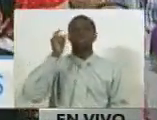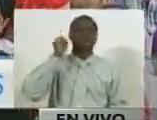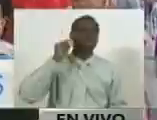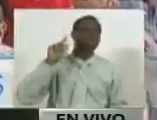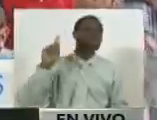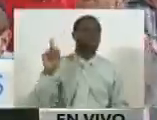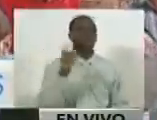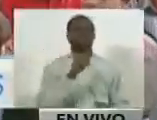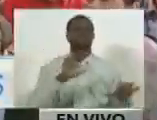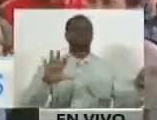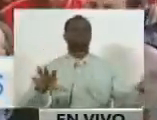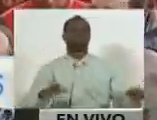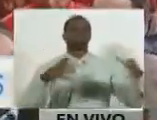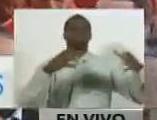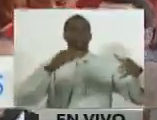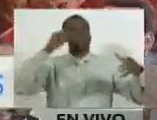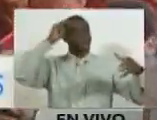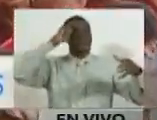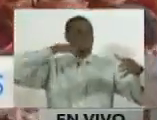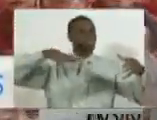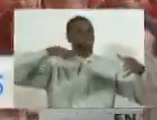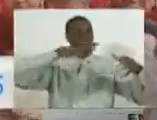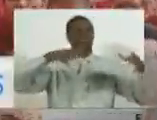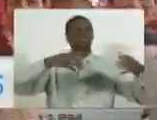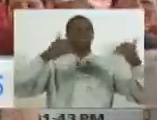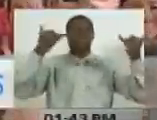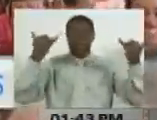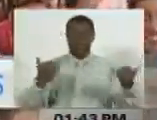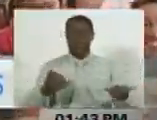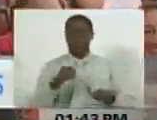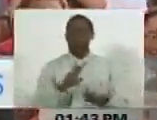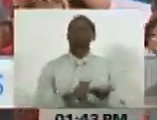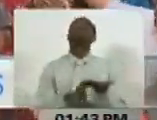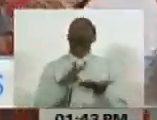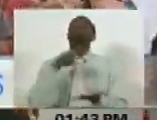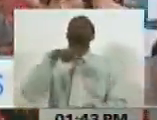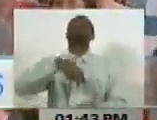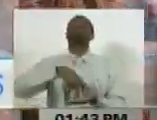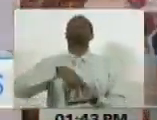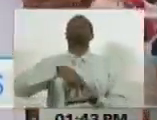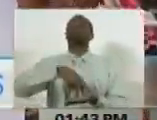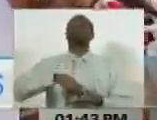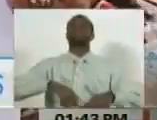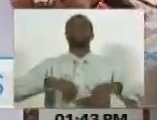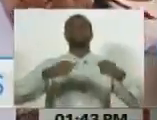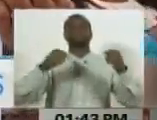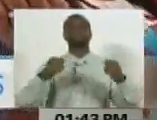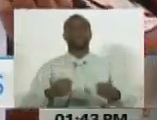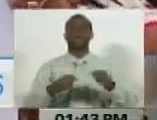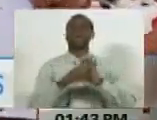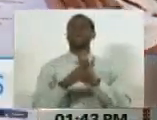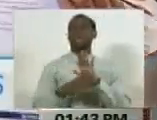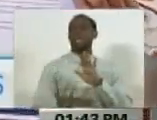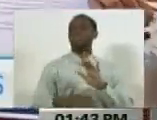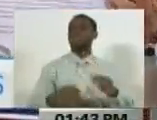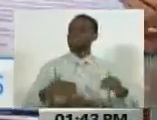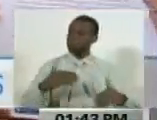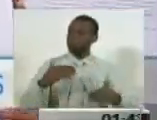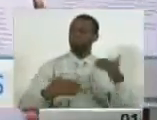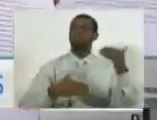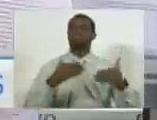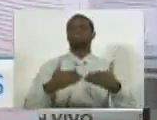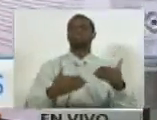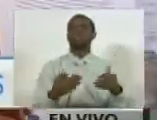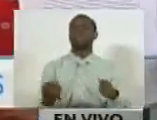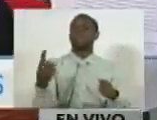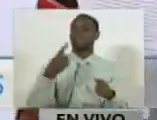el magisterio venezolano que hoy está de pie ejerciendo sus derechos y